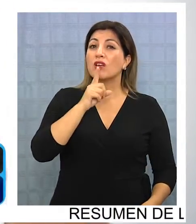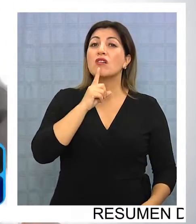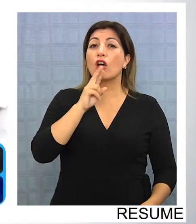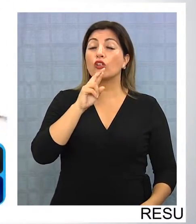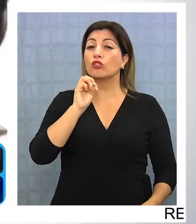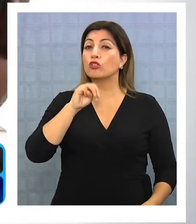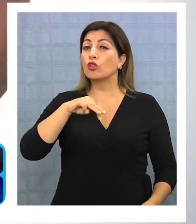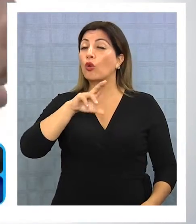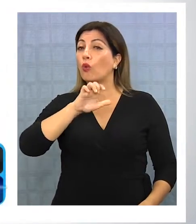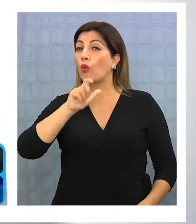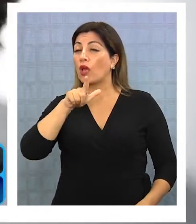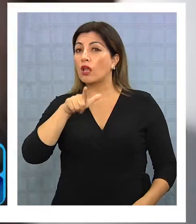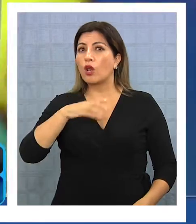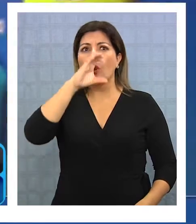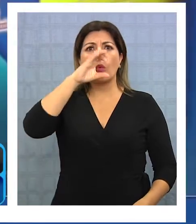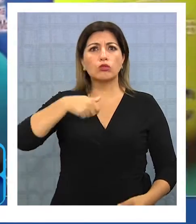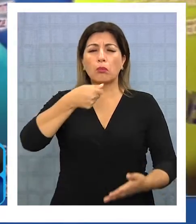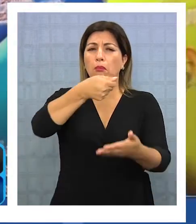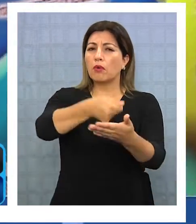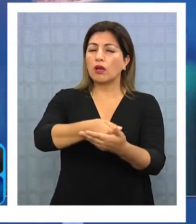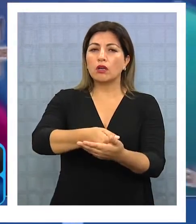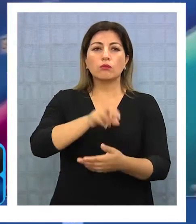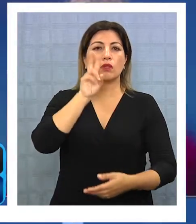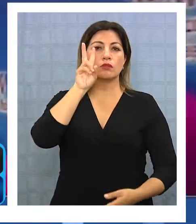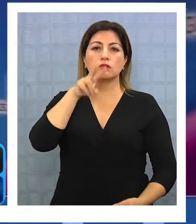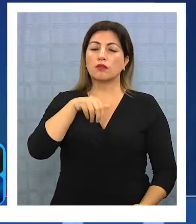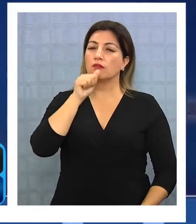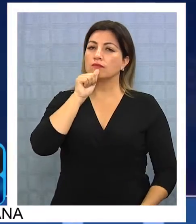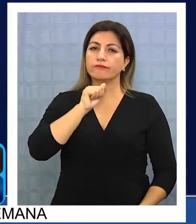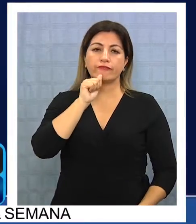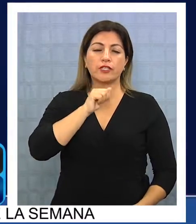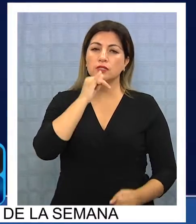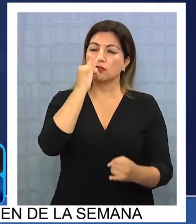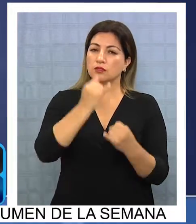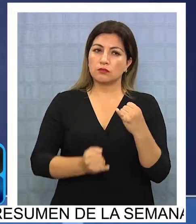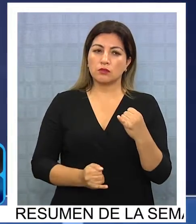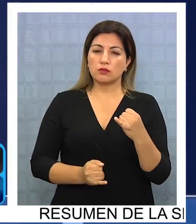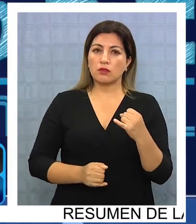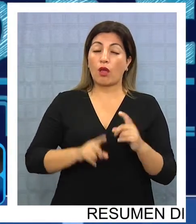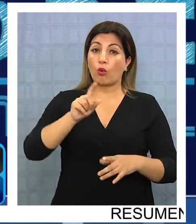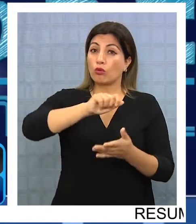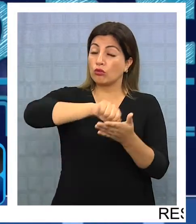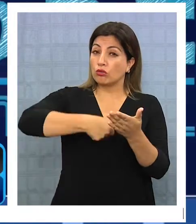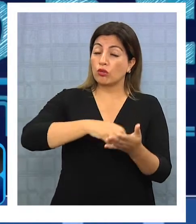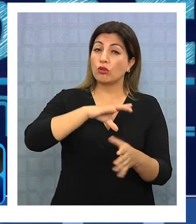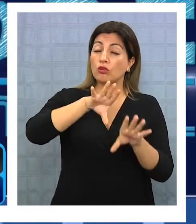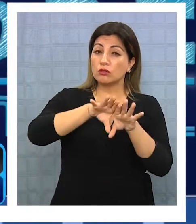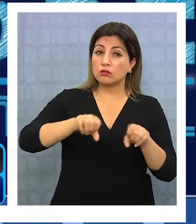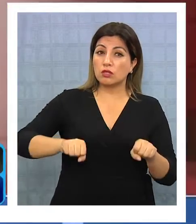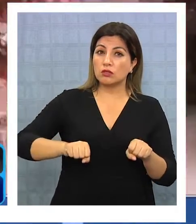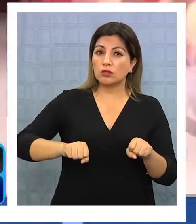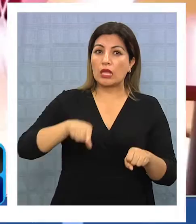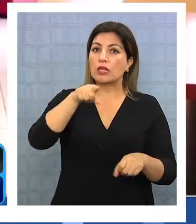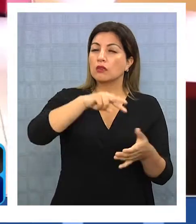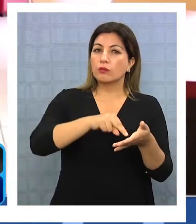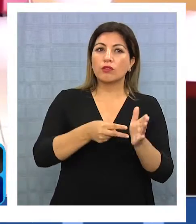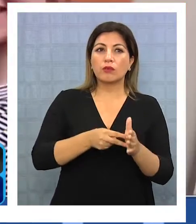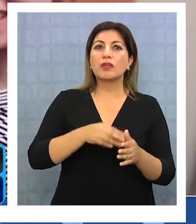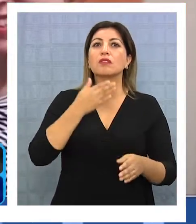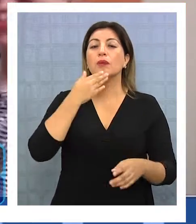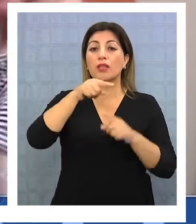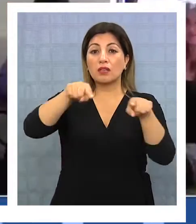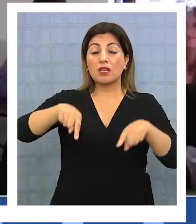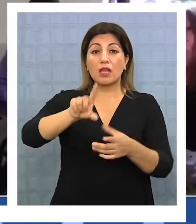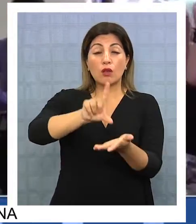sus clases dejándolos con los cursos pagados pero sin terminar aunque no sólo quienes contrataron el curso fueron afectados también el arrendatario